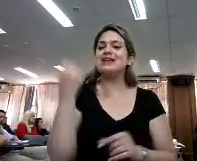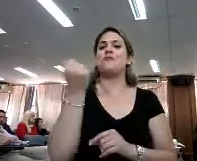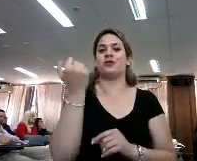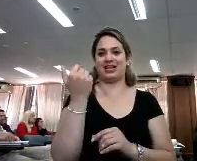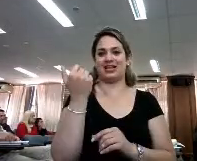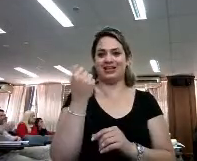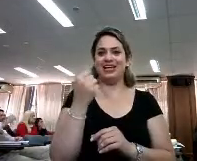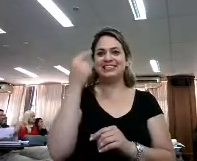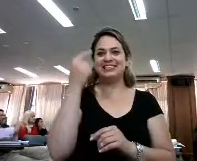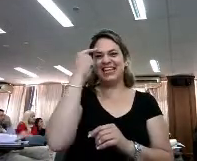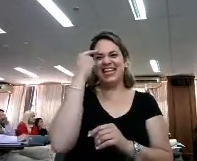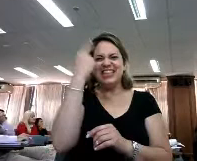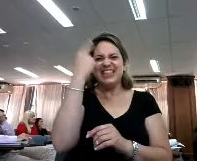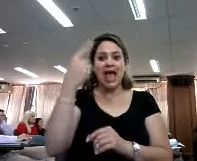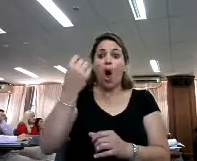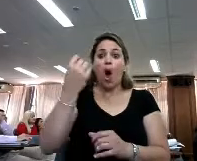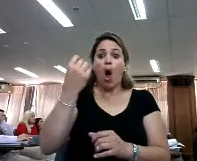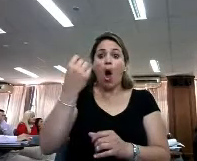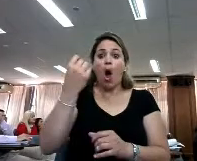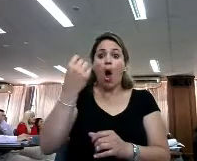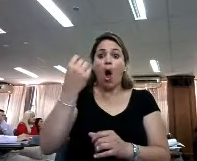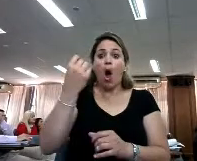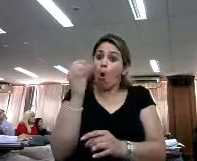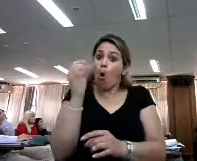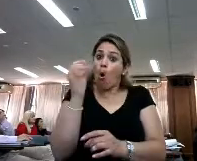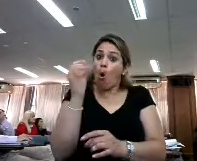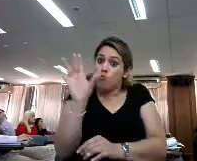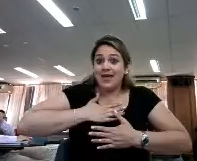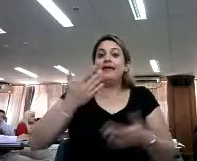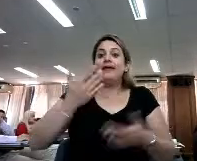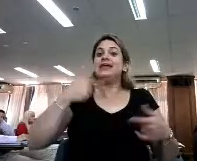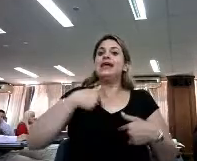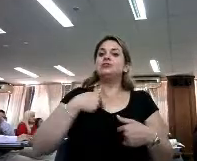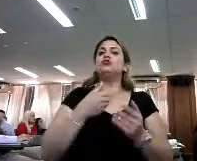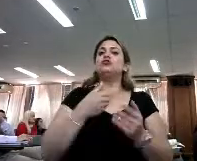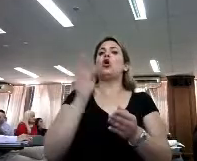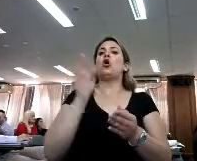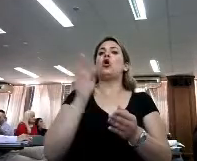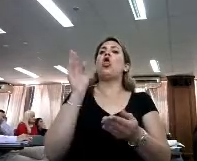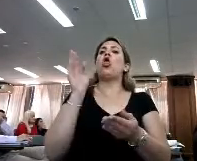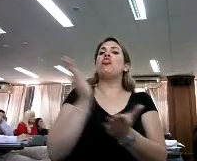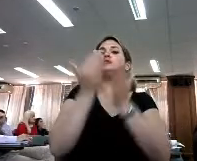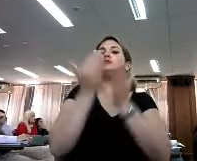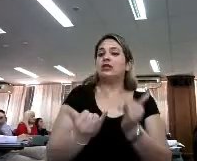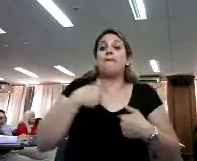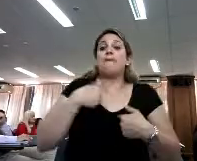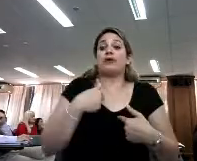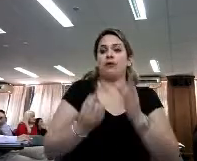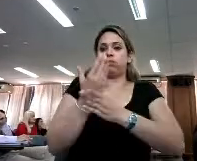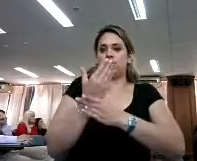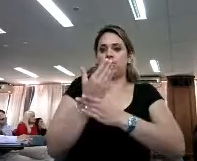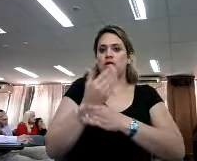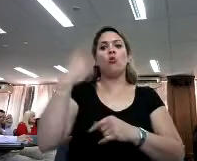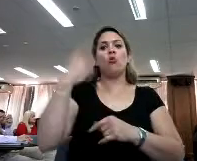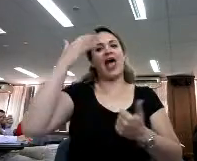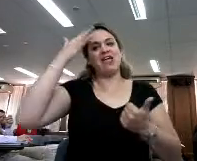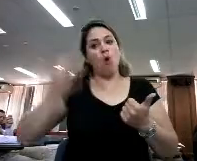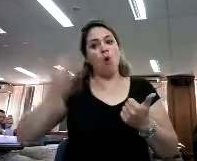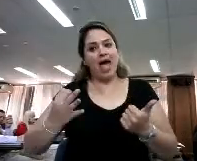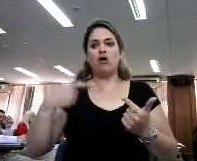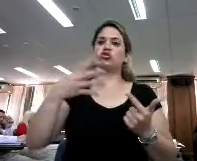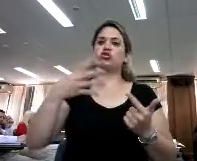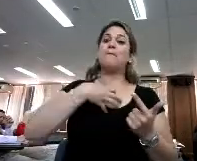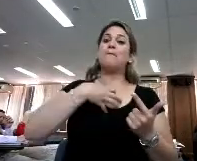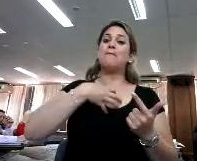La originalidad es lo que hace que haya una obra y en consecuencia hace que sobre esa obra se generen unos derechos, unos de carácter moral, otros de carácter patrimonial,